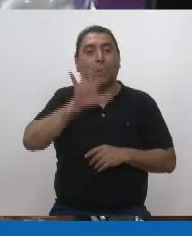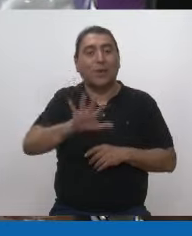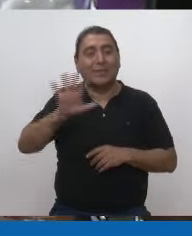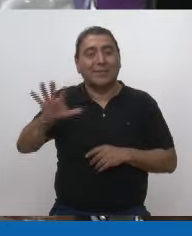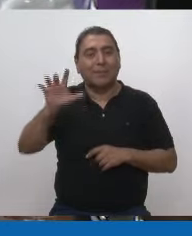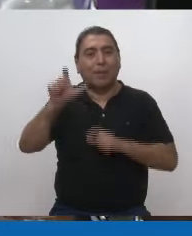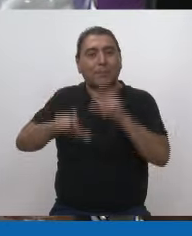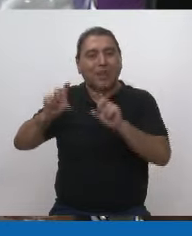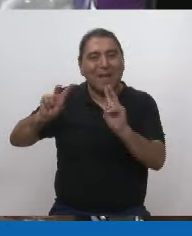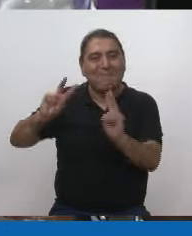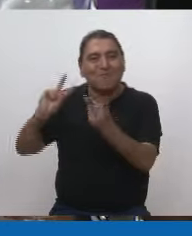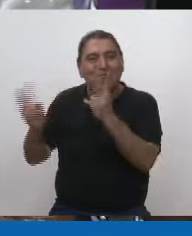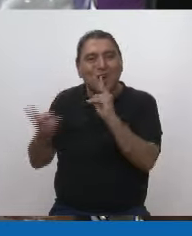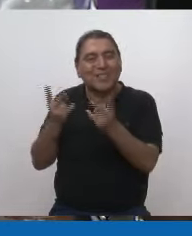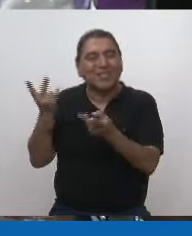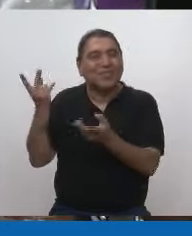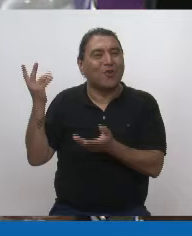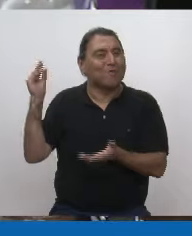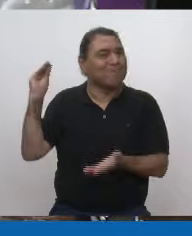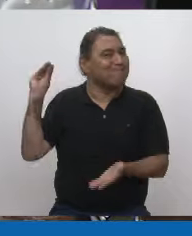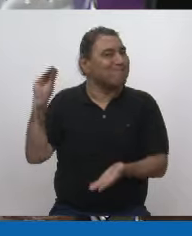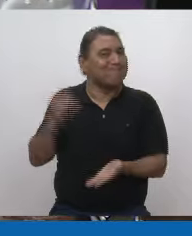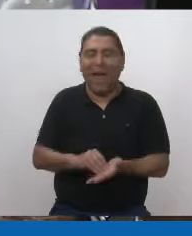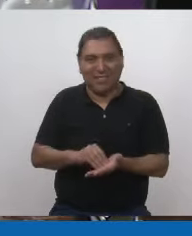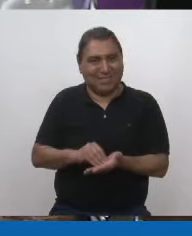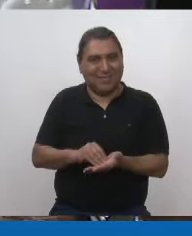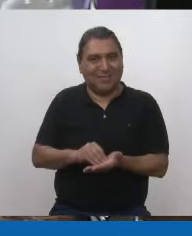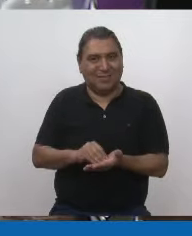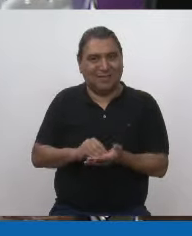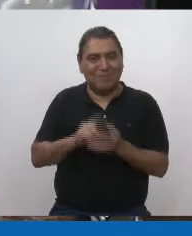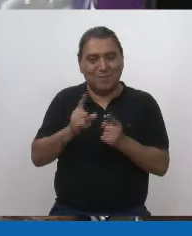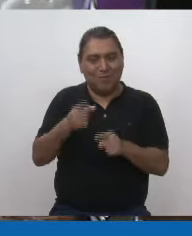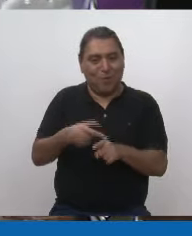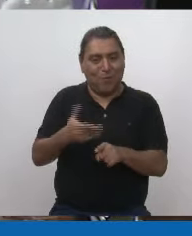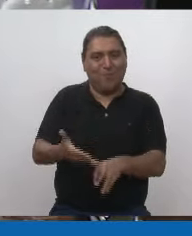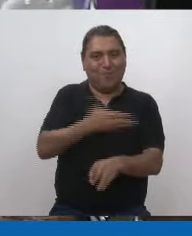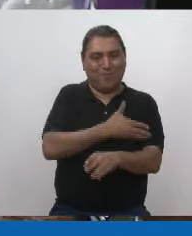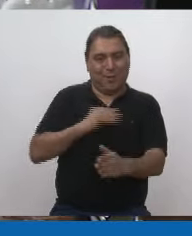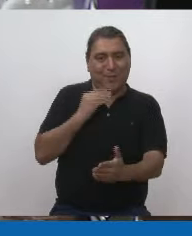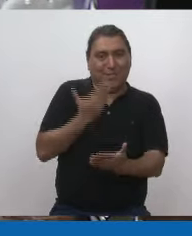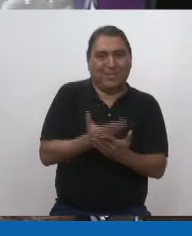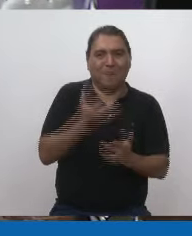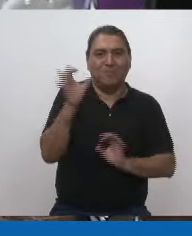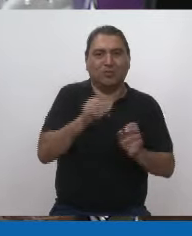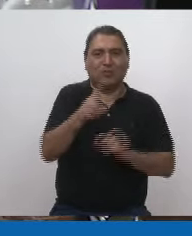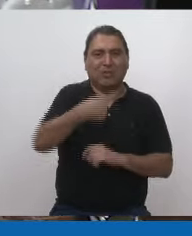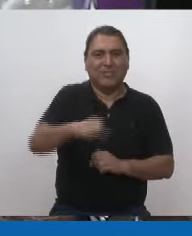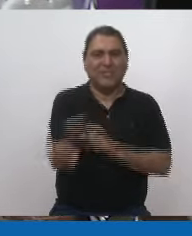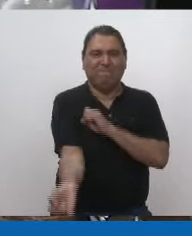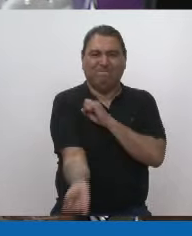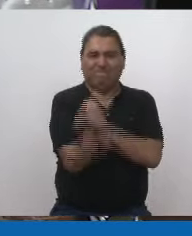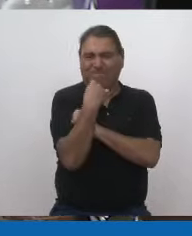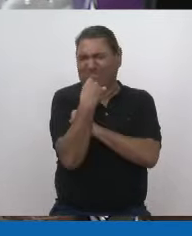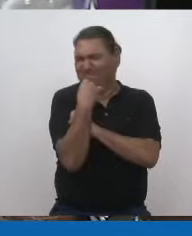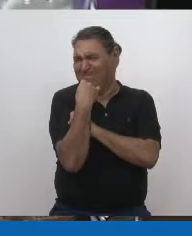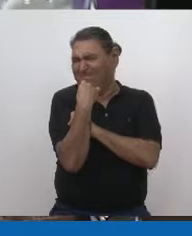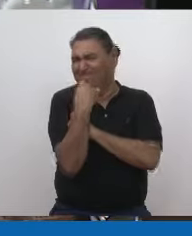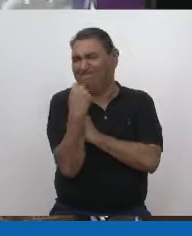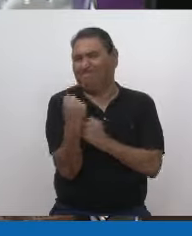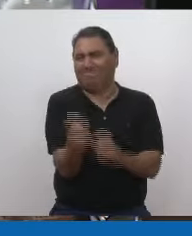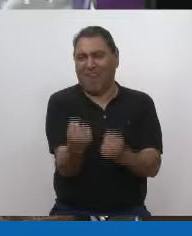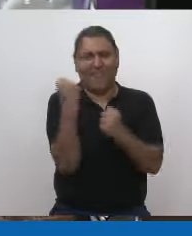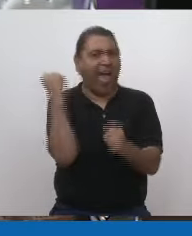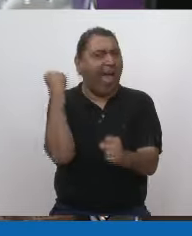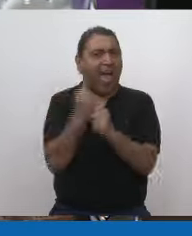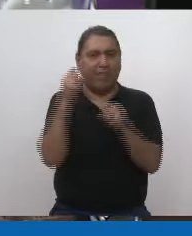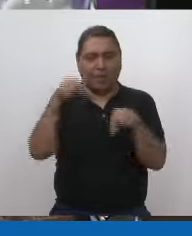555 muertos más desde que presenté ese proyecto que ignoraron absolutamente hasta el día de